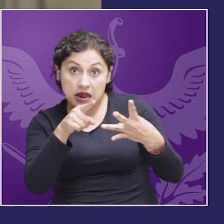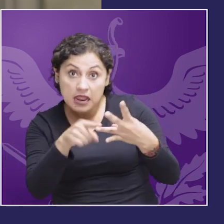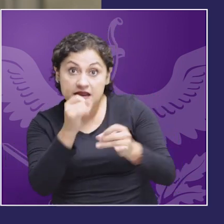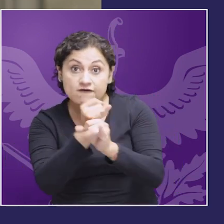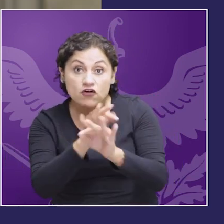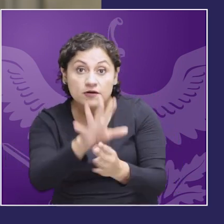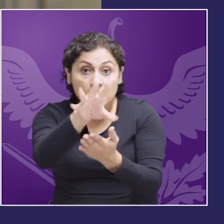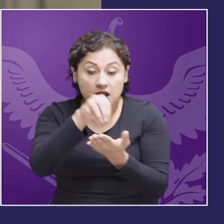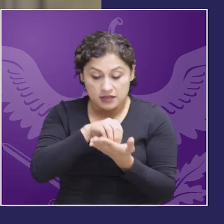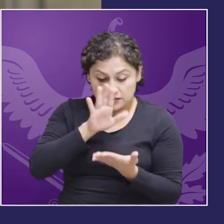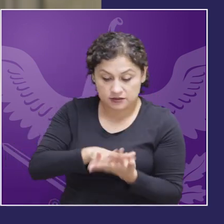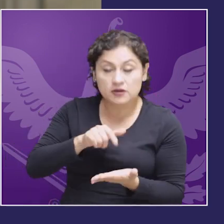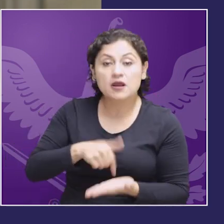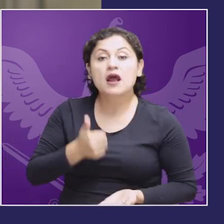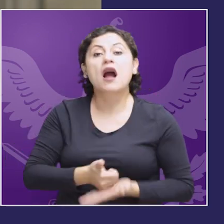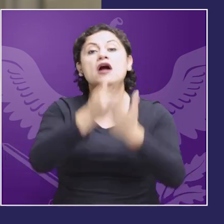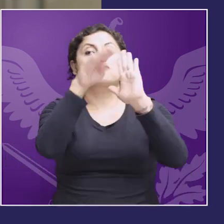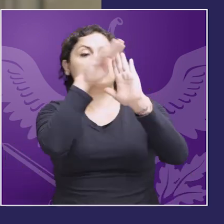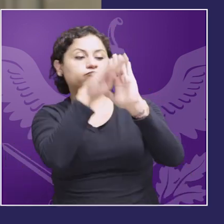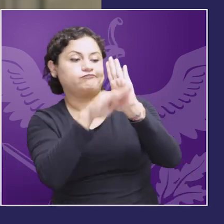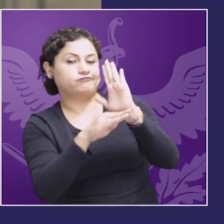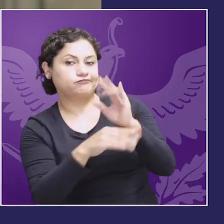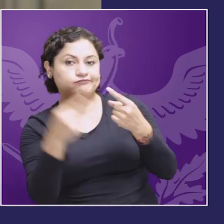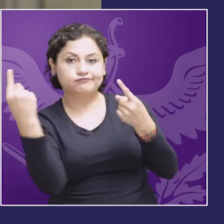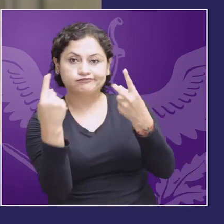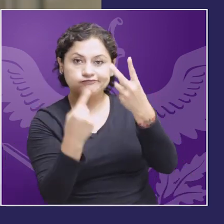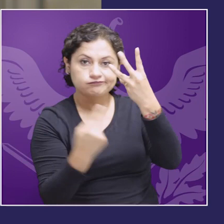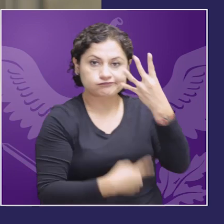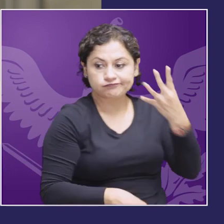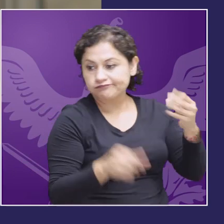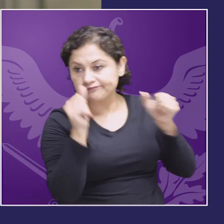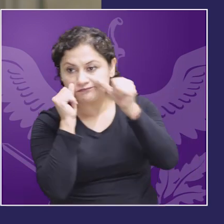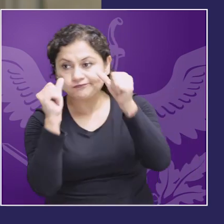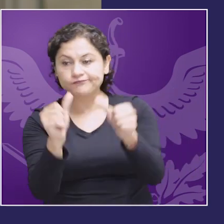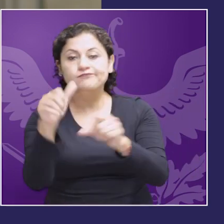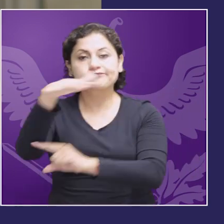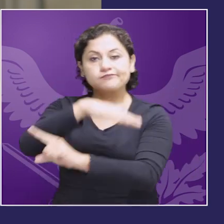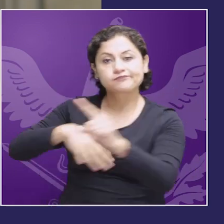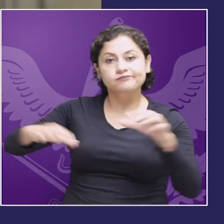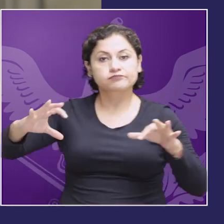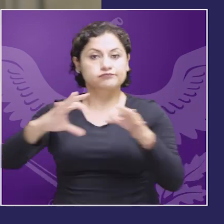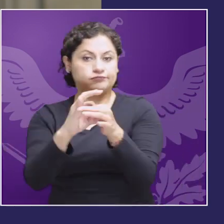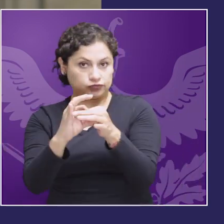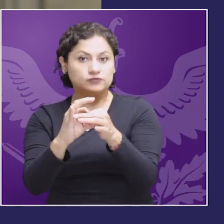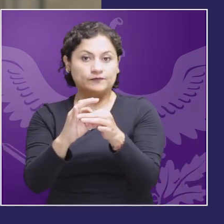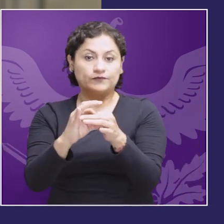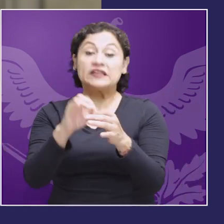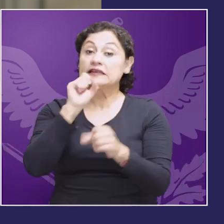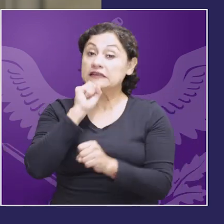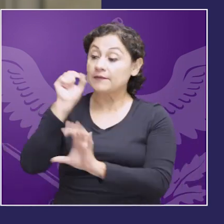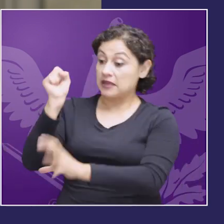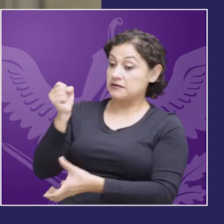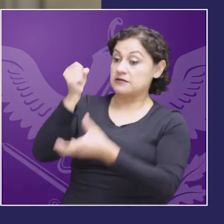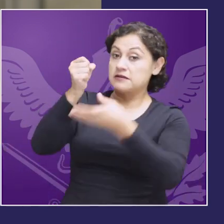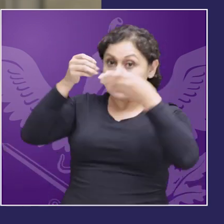en definitiva, para evaluar el funcionamiento del sistema en esta área y poder focalizar los esfuerzos y los recursos en